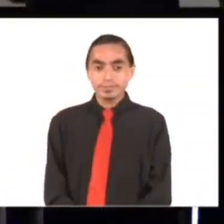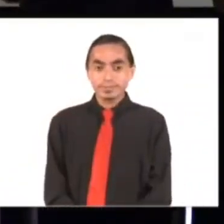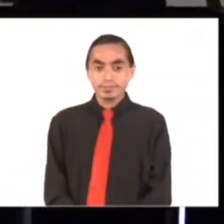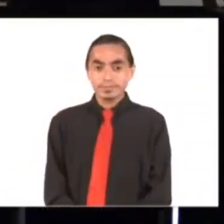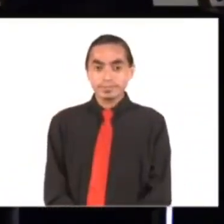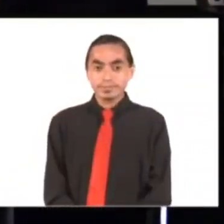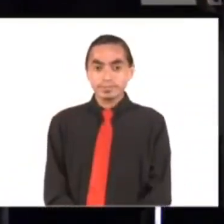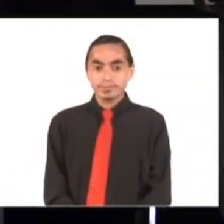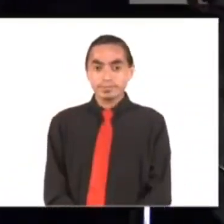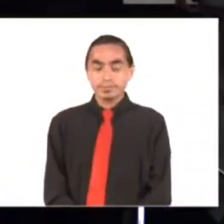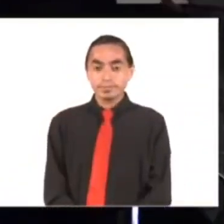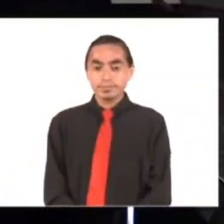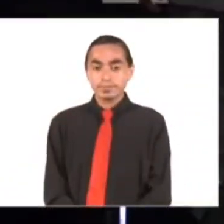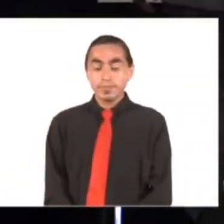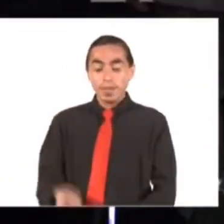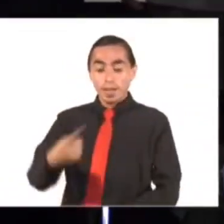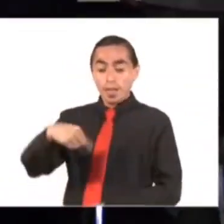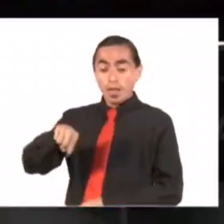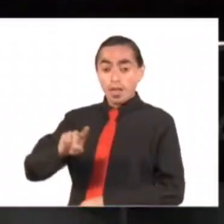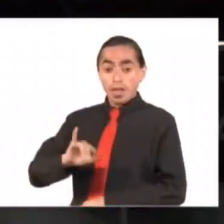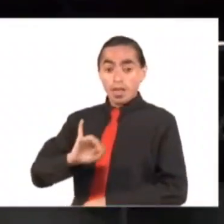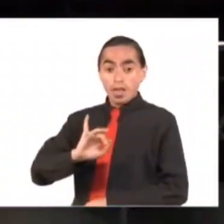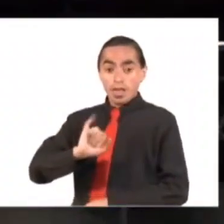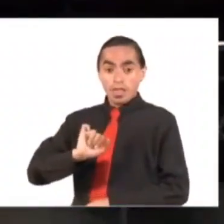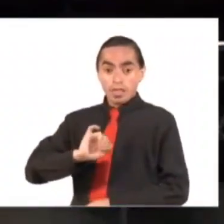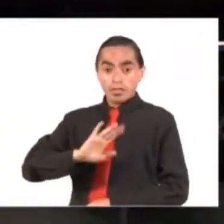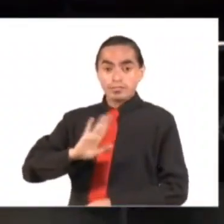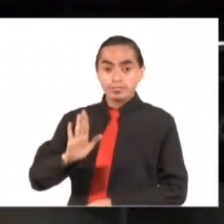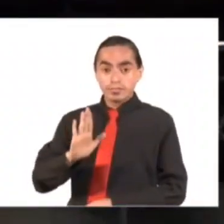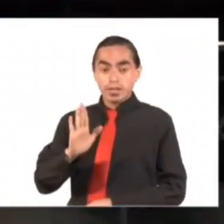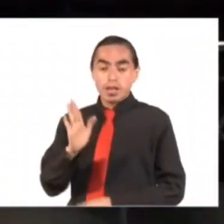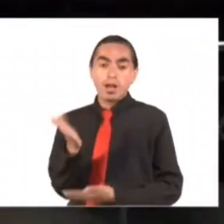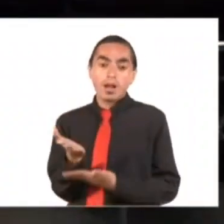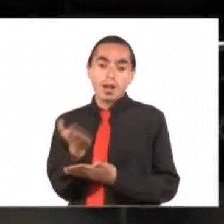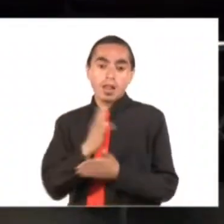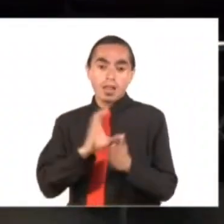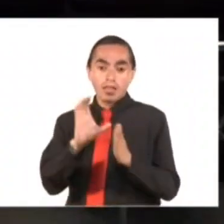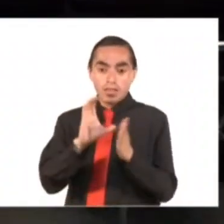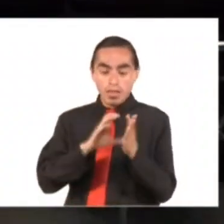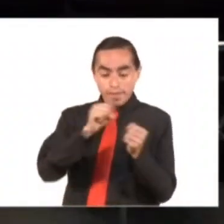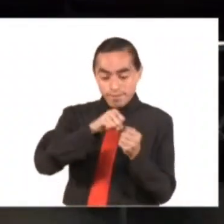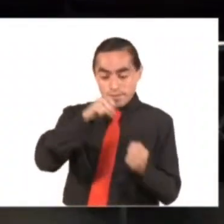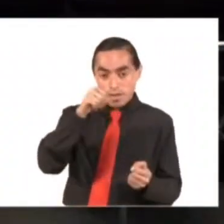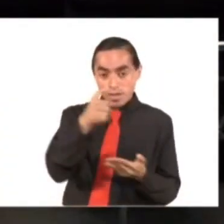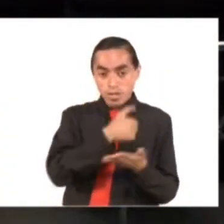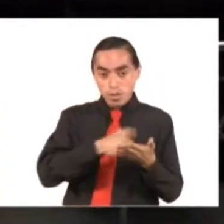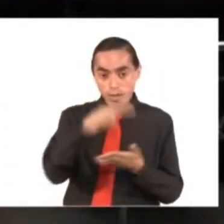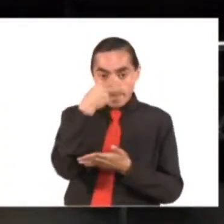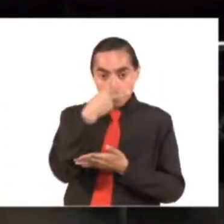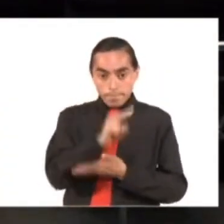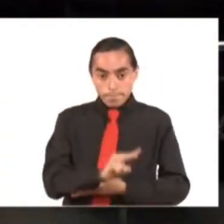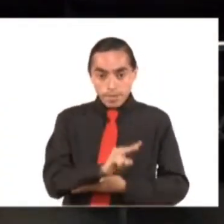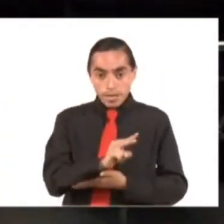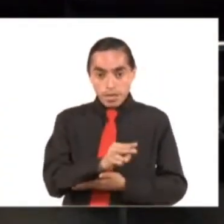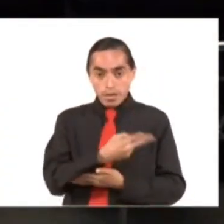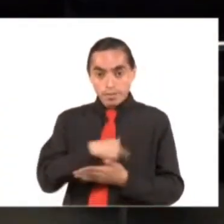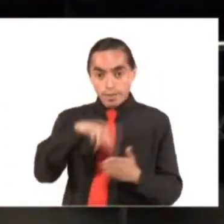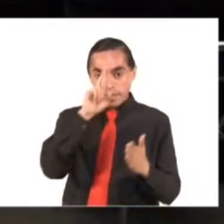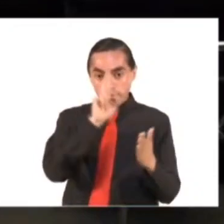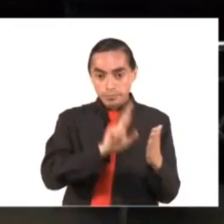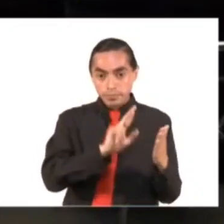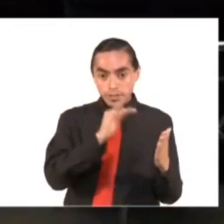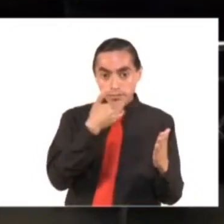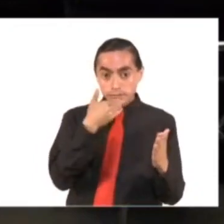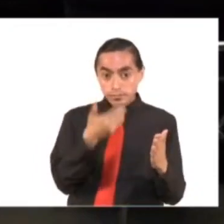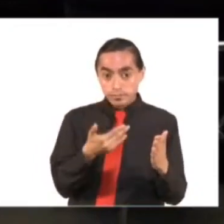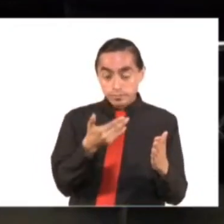Protestan guardar y hacer guardar la Constitución política de la Ciudad de México. Tendrán que levantar la mano,